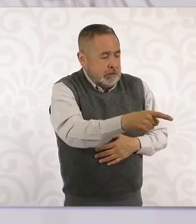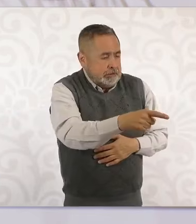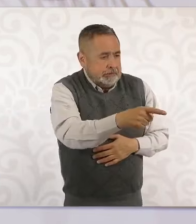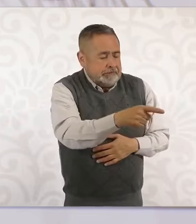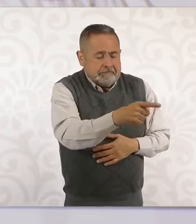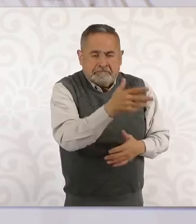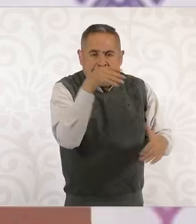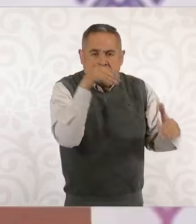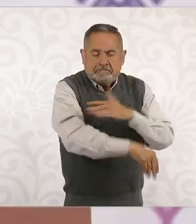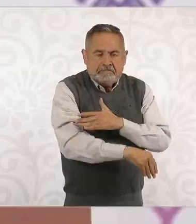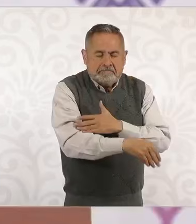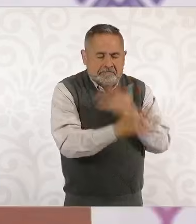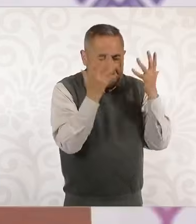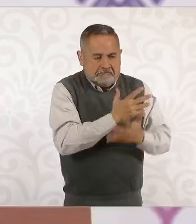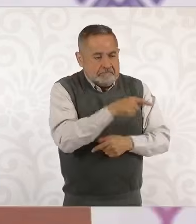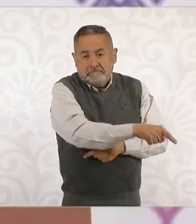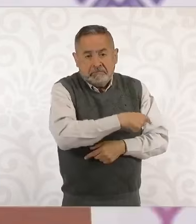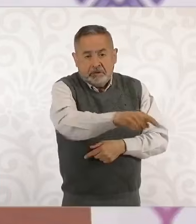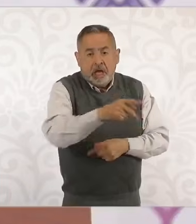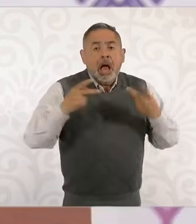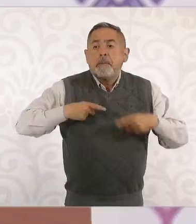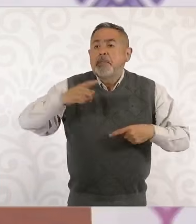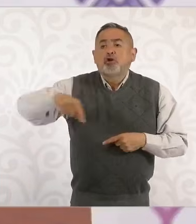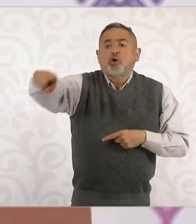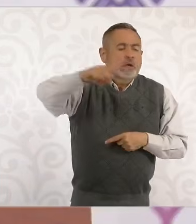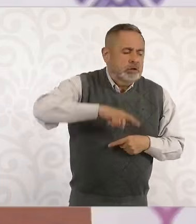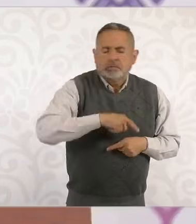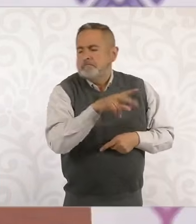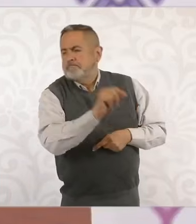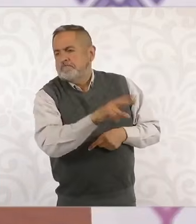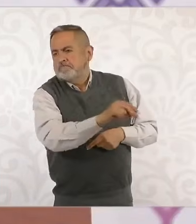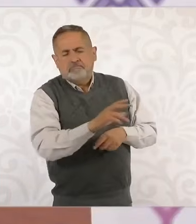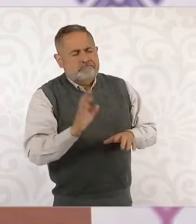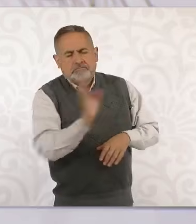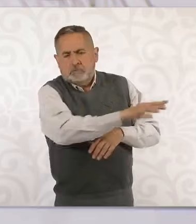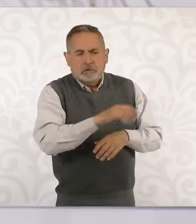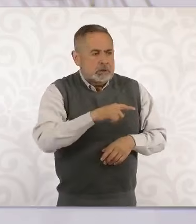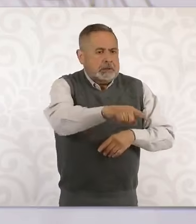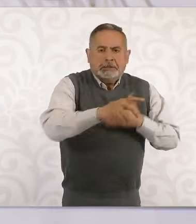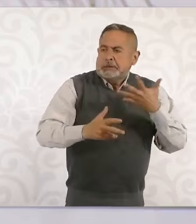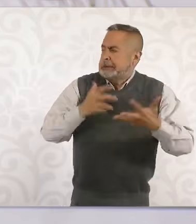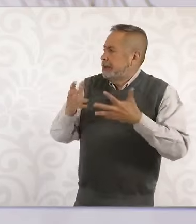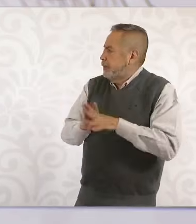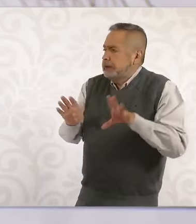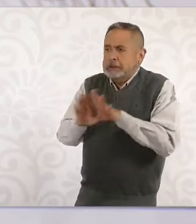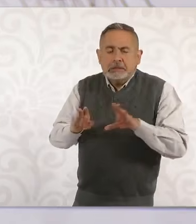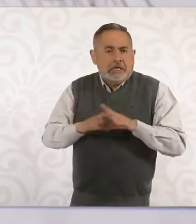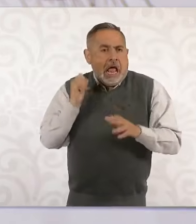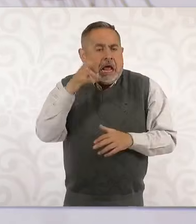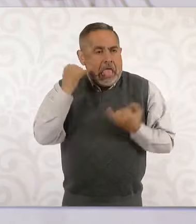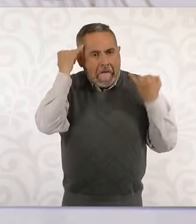ojos, porque la gente pues no reconoce, entonces lo que quieren es construir pues una